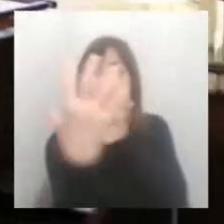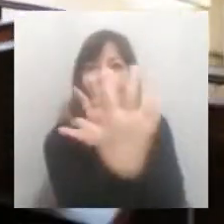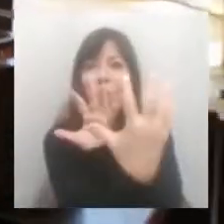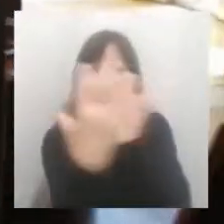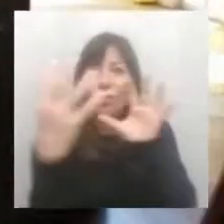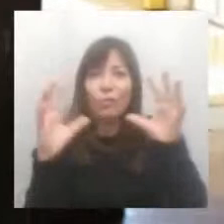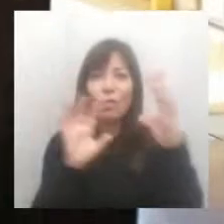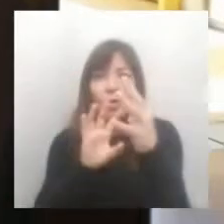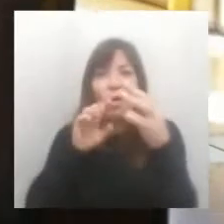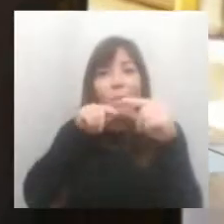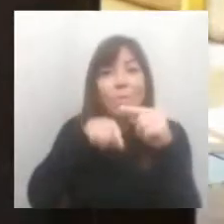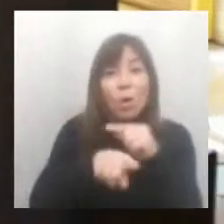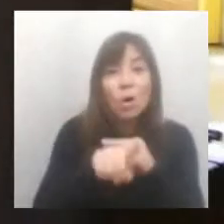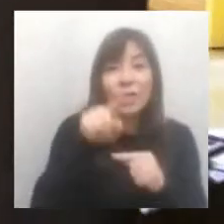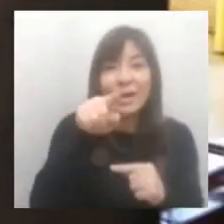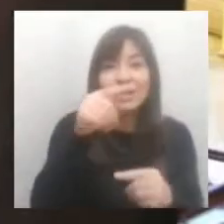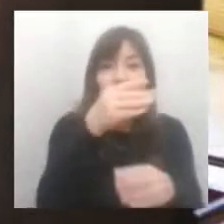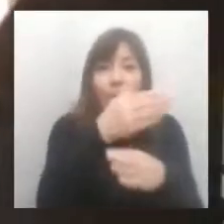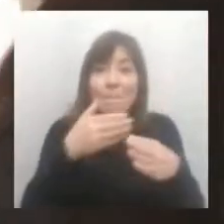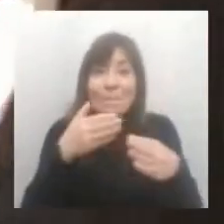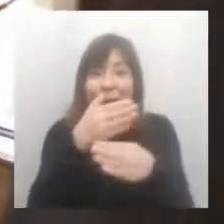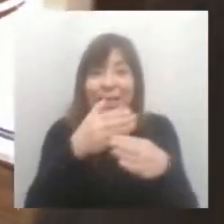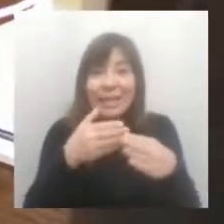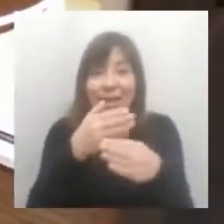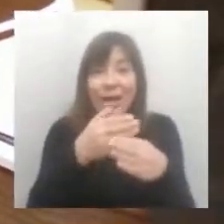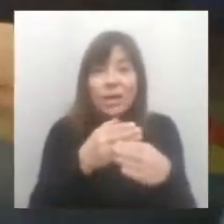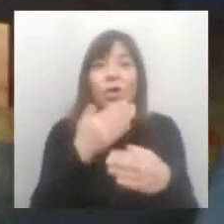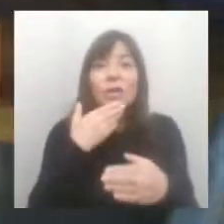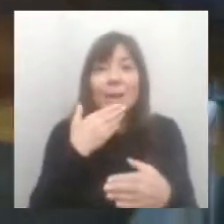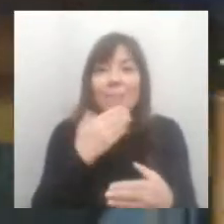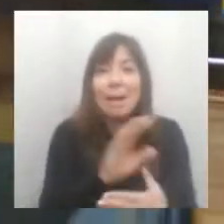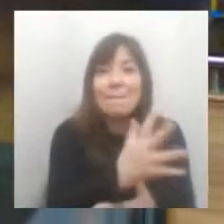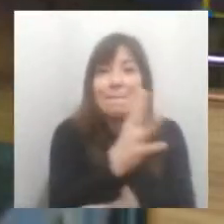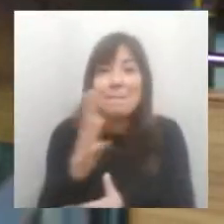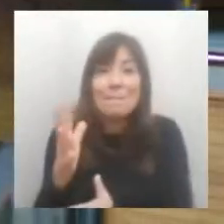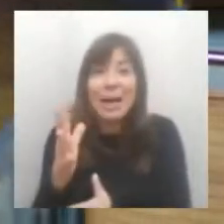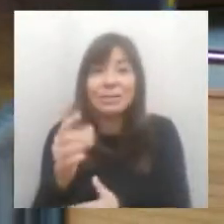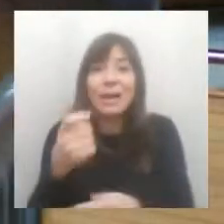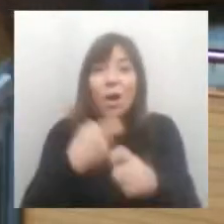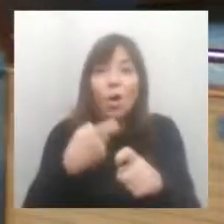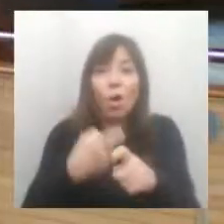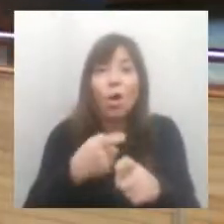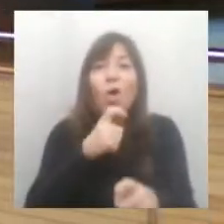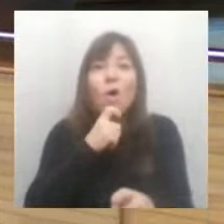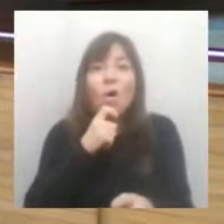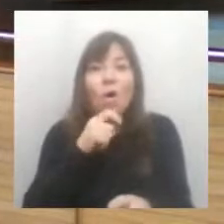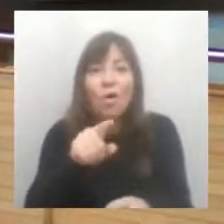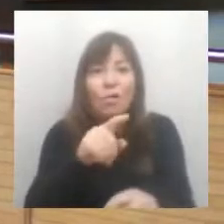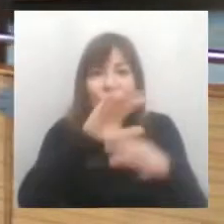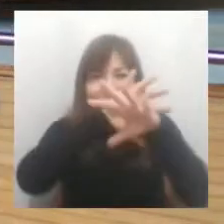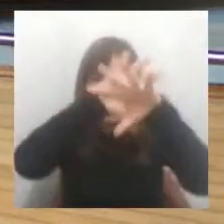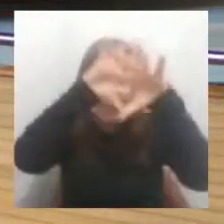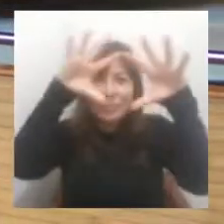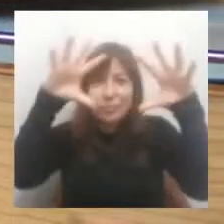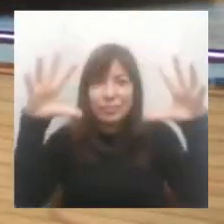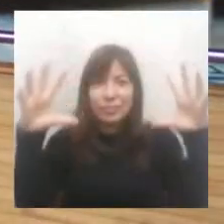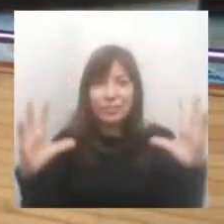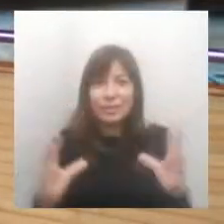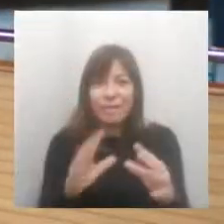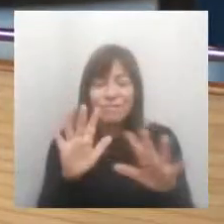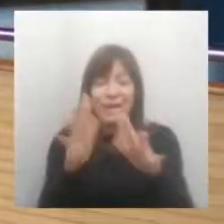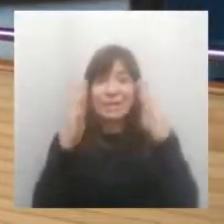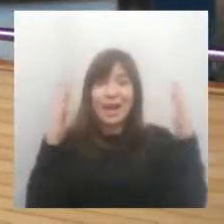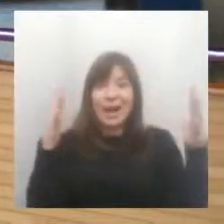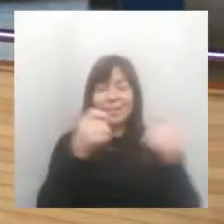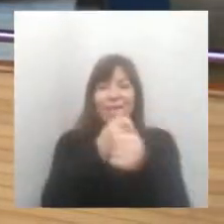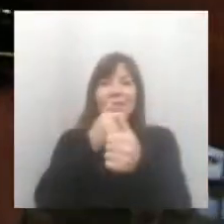por dentro con madera de bañío y planchas de cobre en el exterior. Esta impresionante cubierta de cobre hace brillar el museo desde lejos. De hecho, ahí